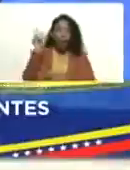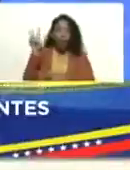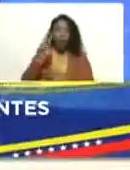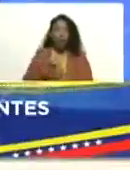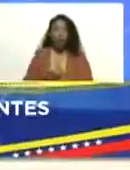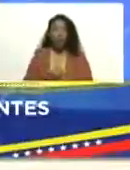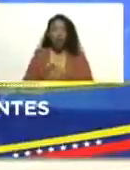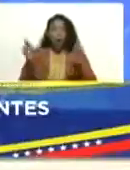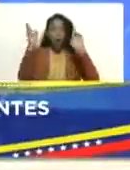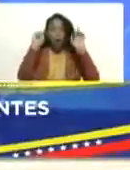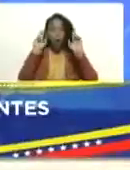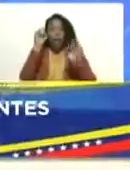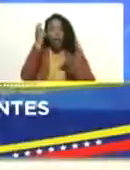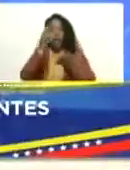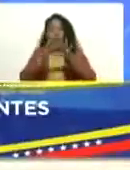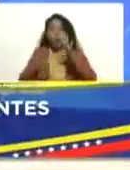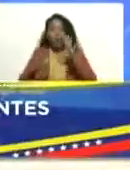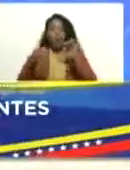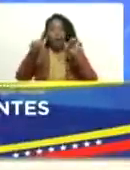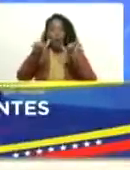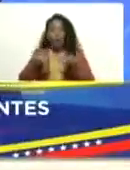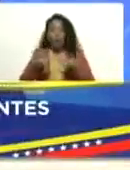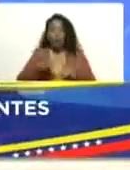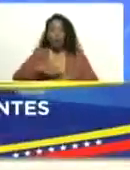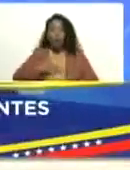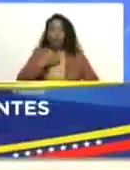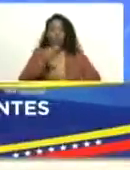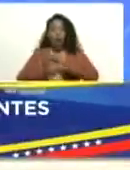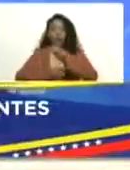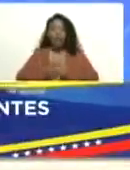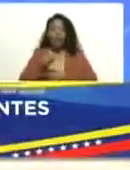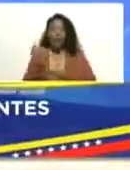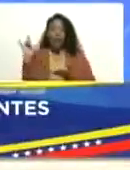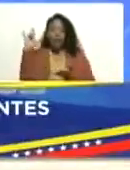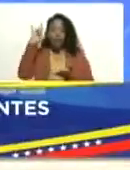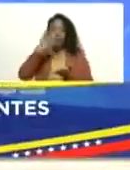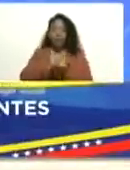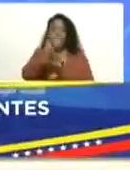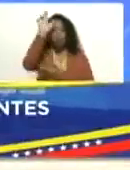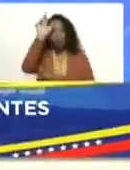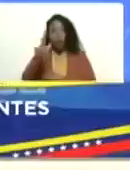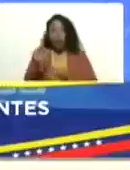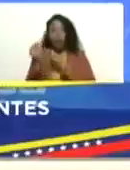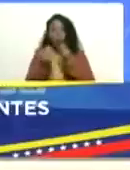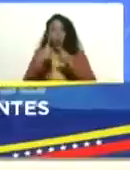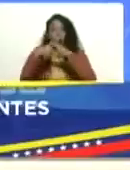que llegue al momento en que tengamos un vuelo diario, como tenemos con otros países,